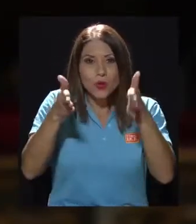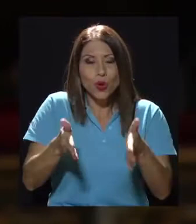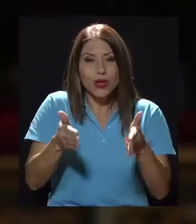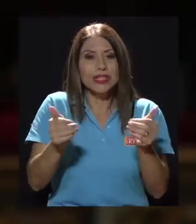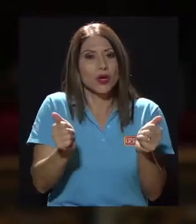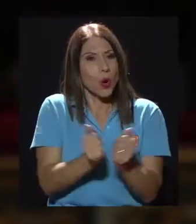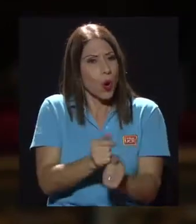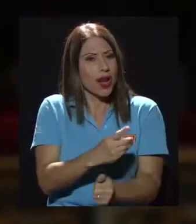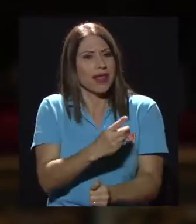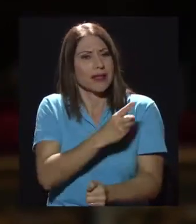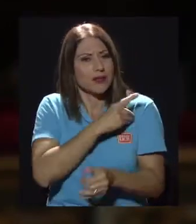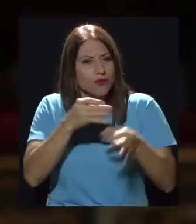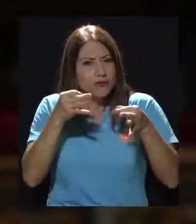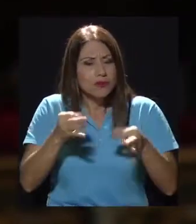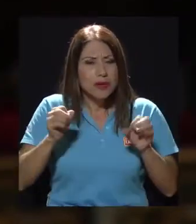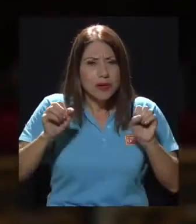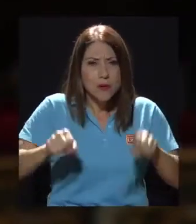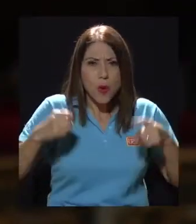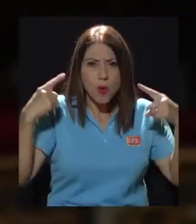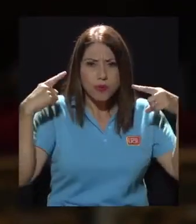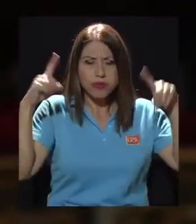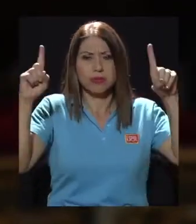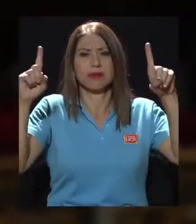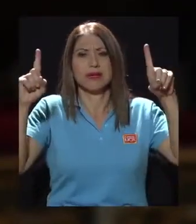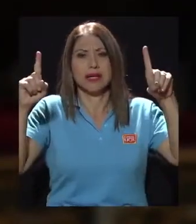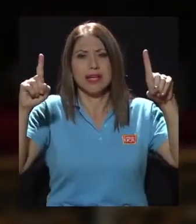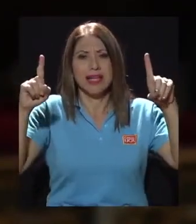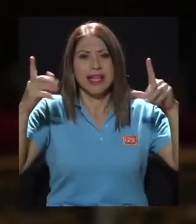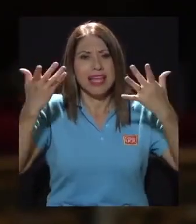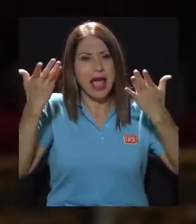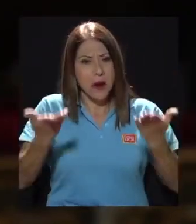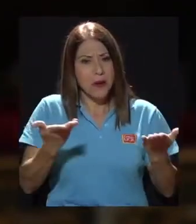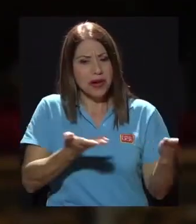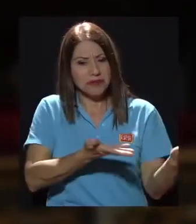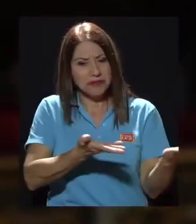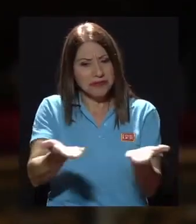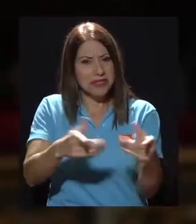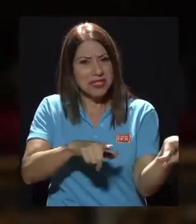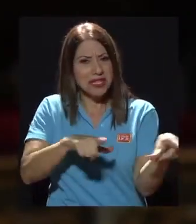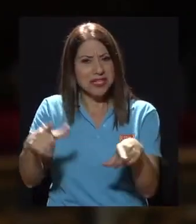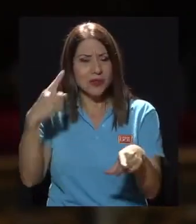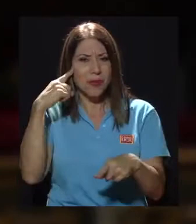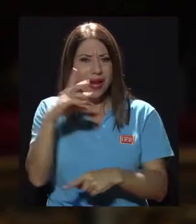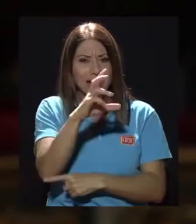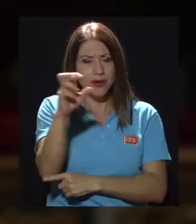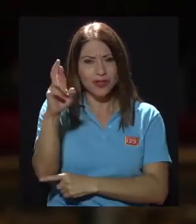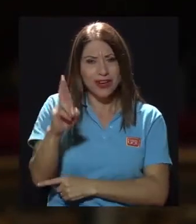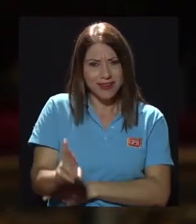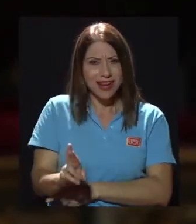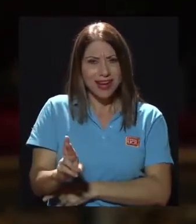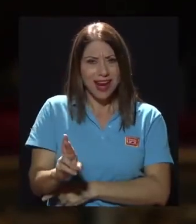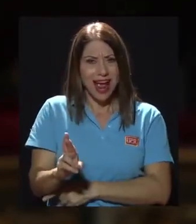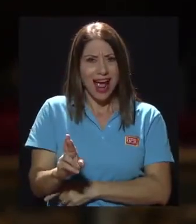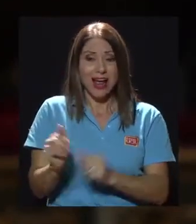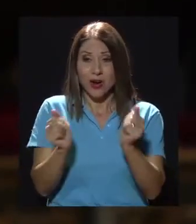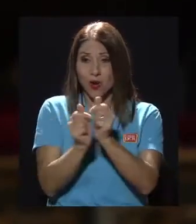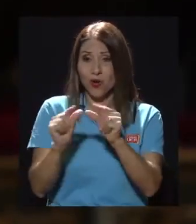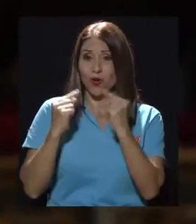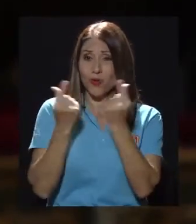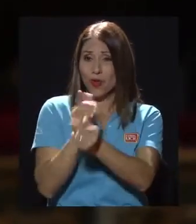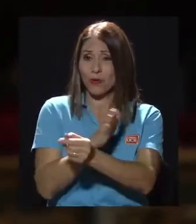hecho posible que la mesa esté servida para que Costa Rica, en la élite de la música,